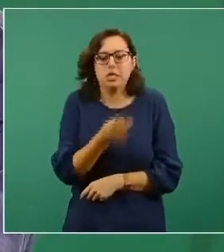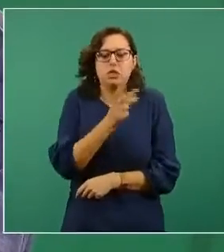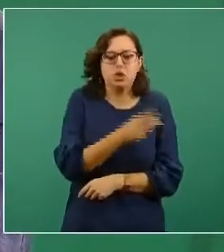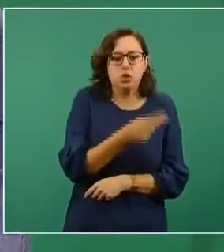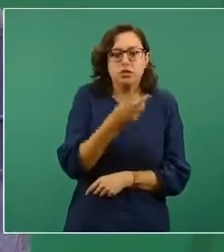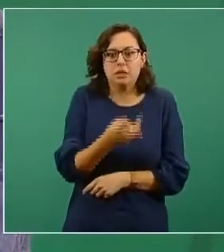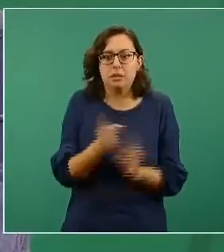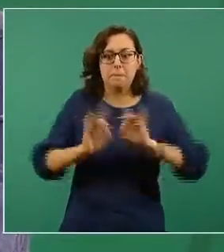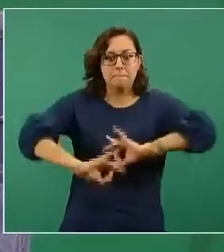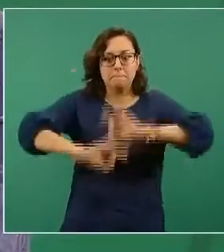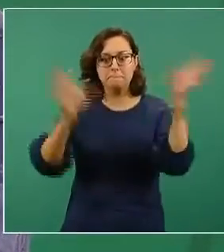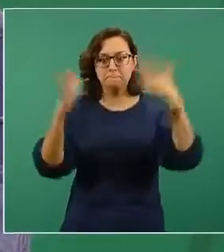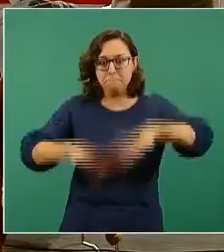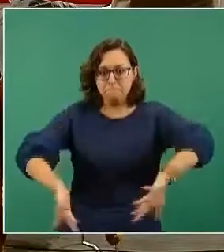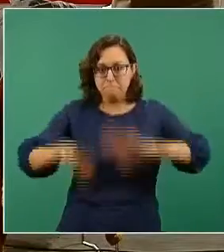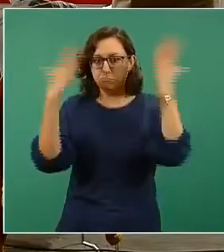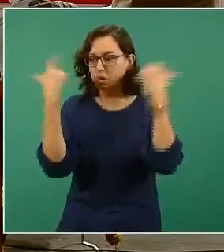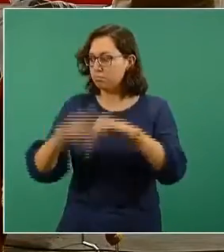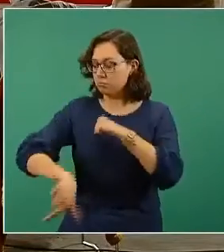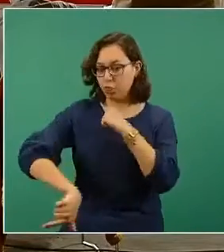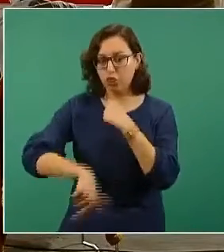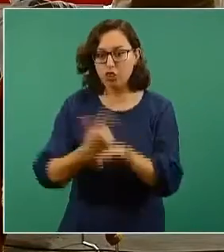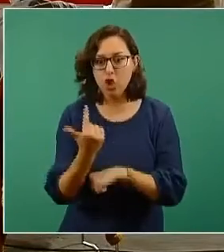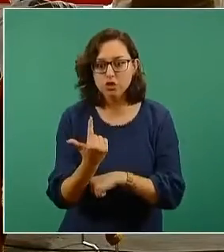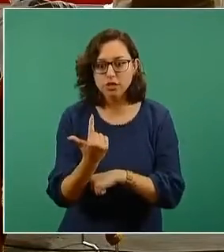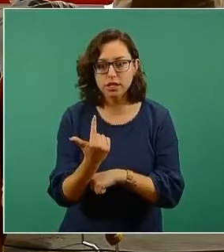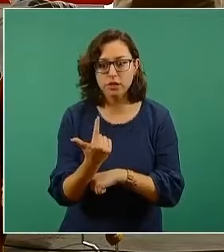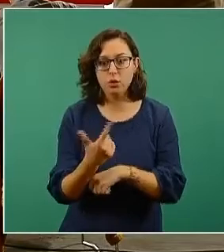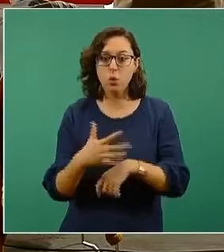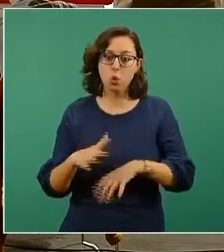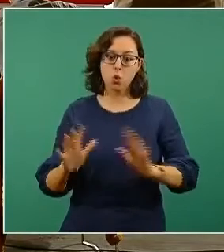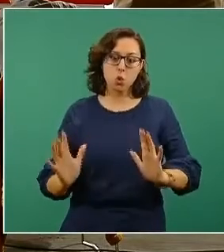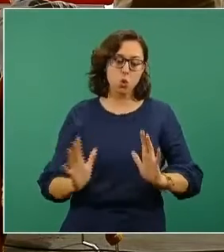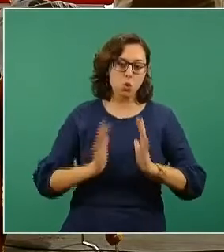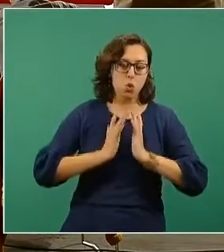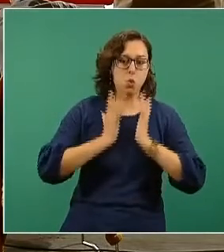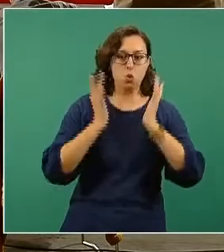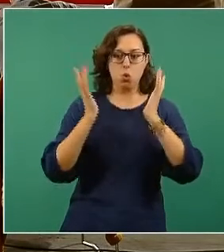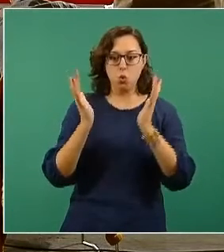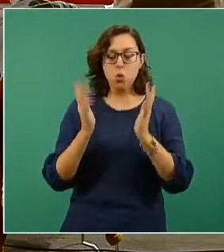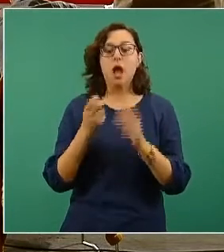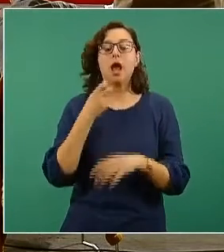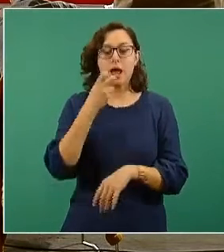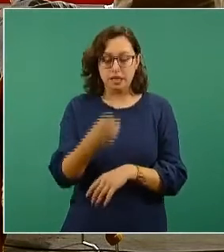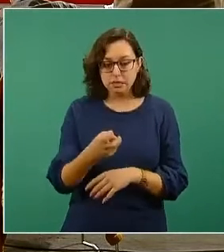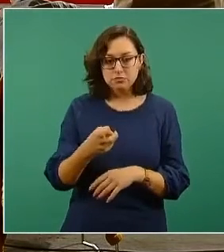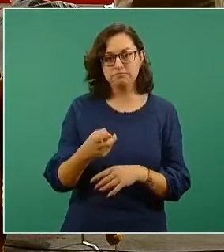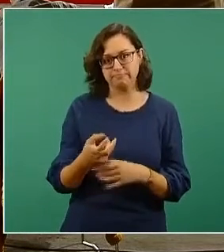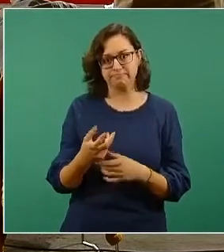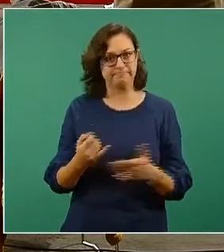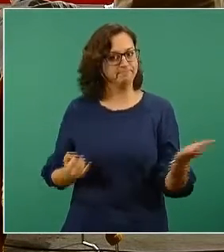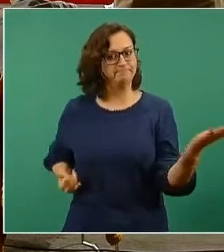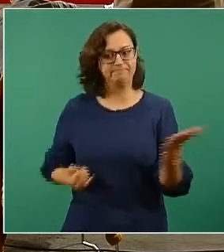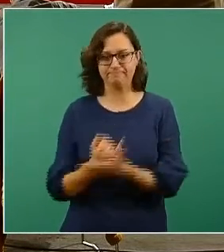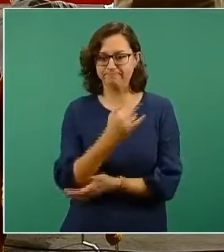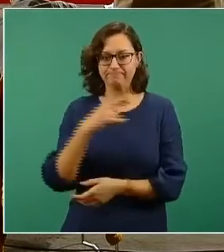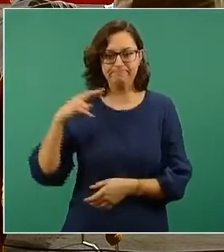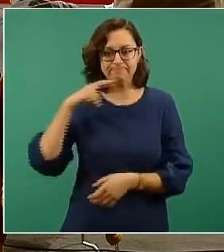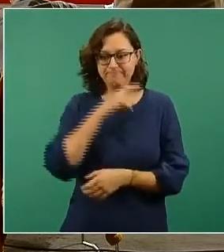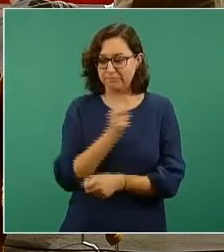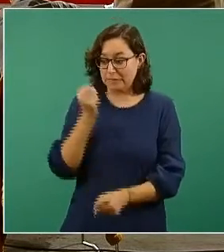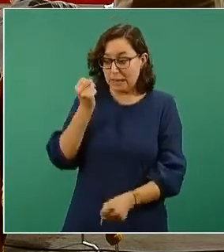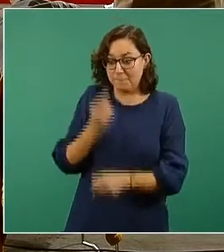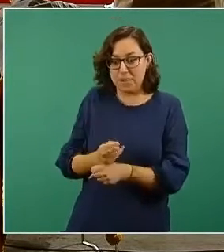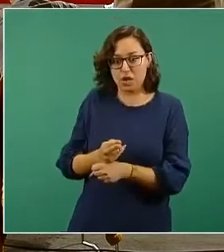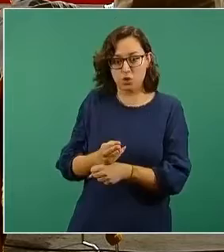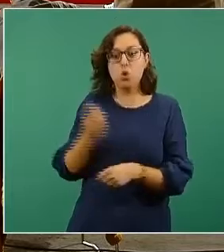incremento rápido de casos, en contraste con el incremento lento de casos. Y era de gran interés no